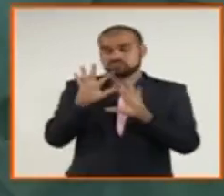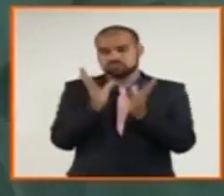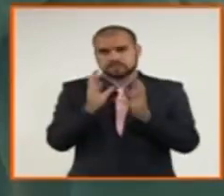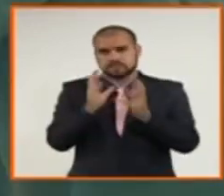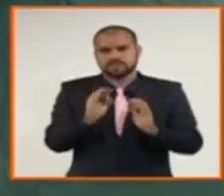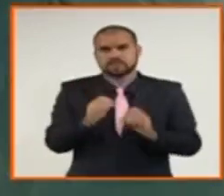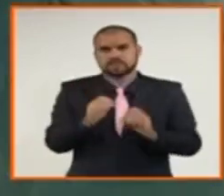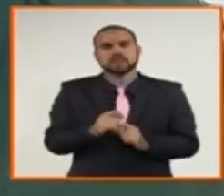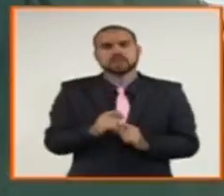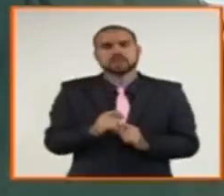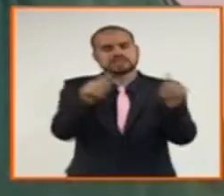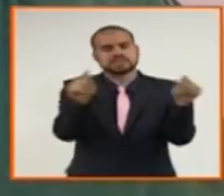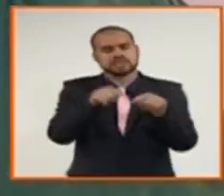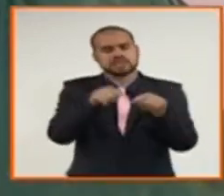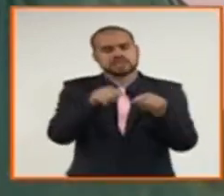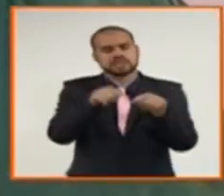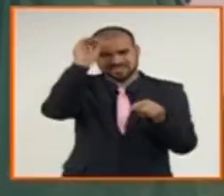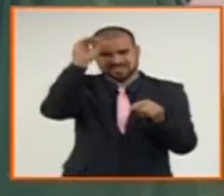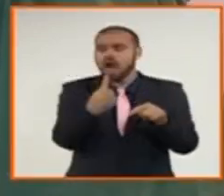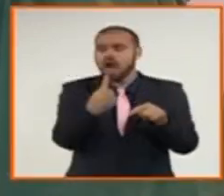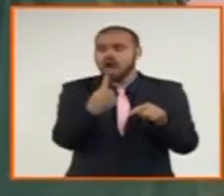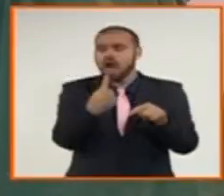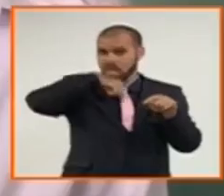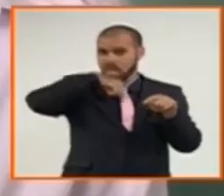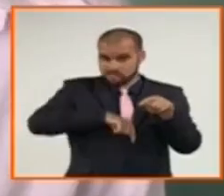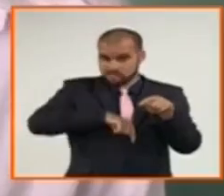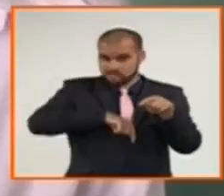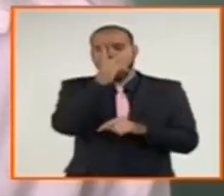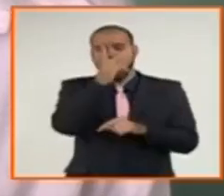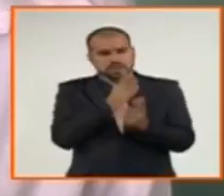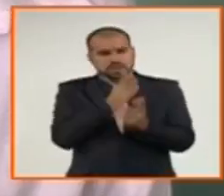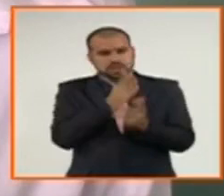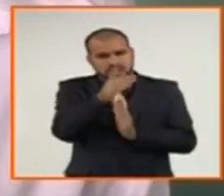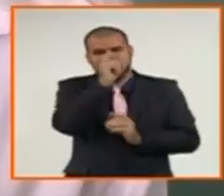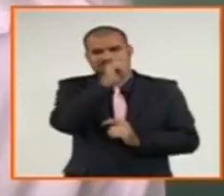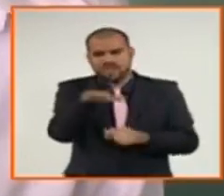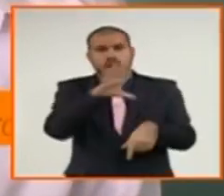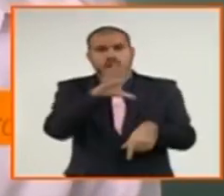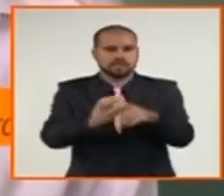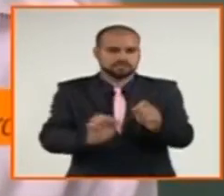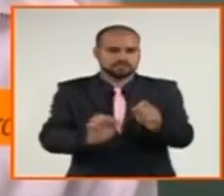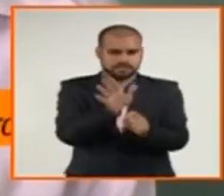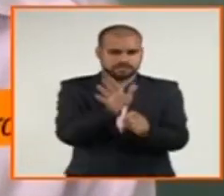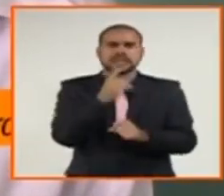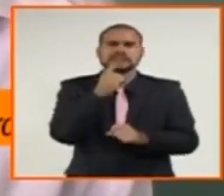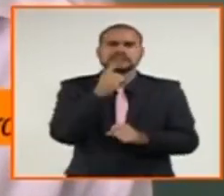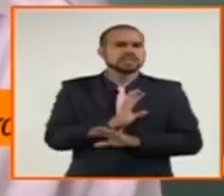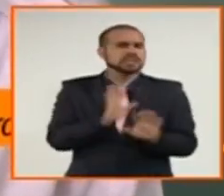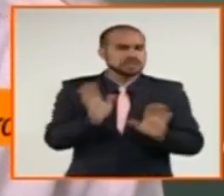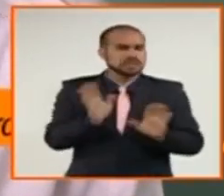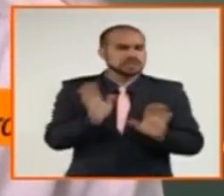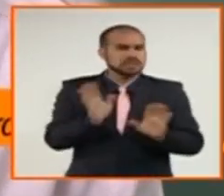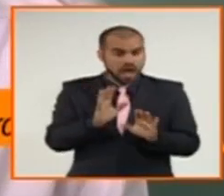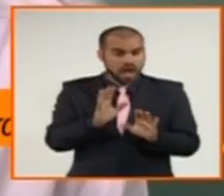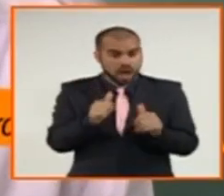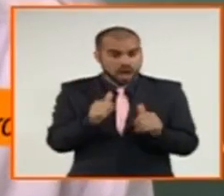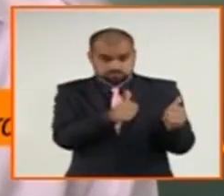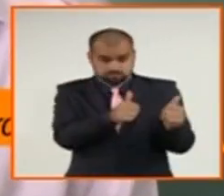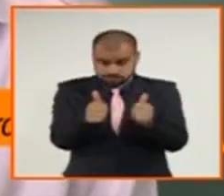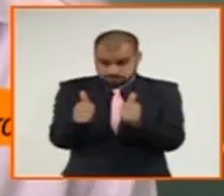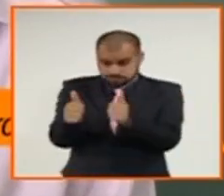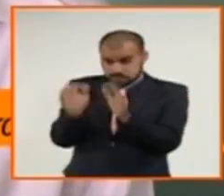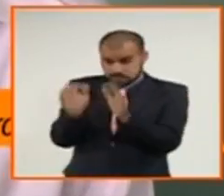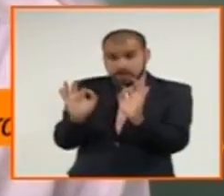gastro todavía se asisten niños COVID. Una vez que disminuyeron los casos o la morbilidad por esta entidad, se nos